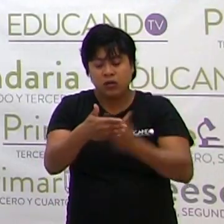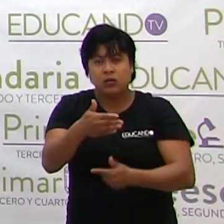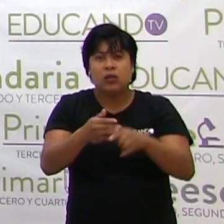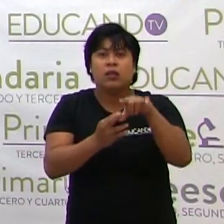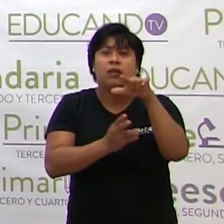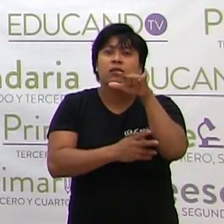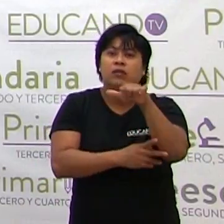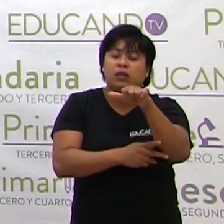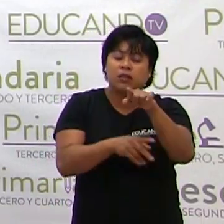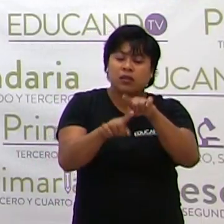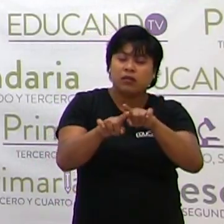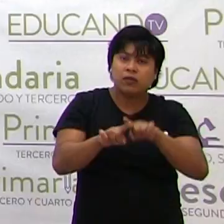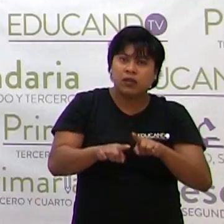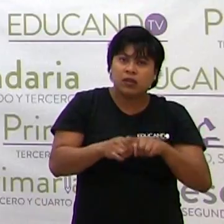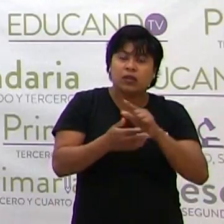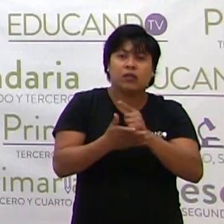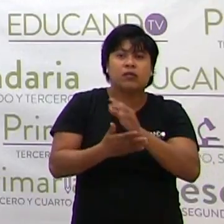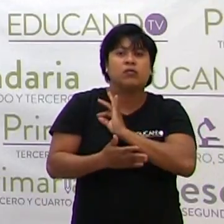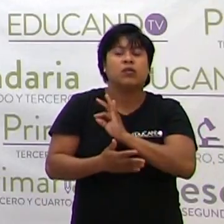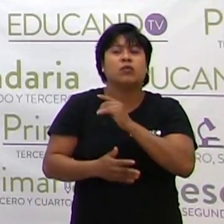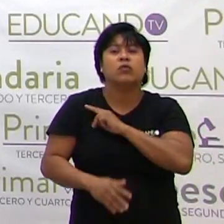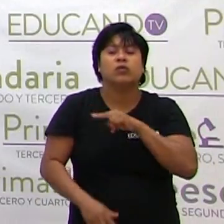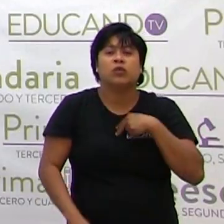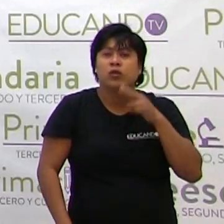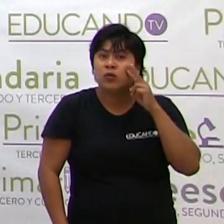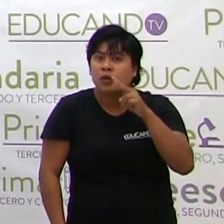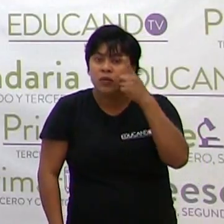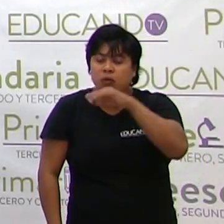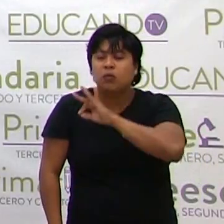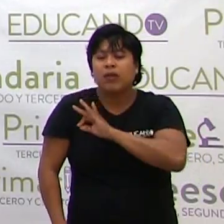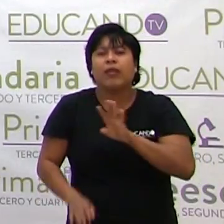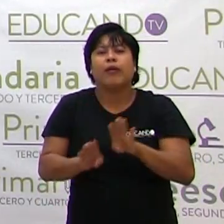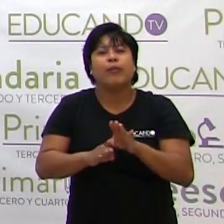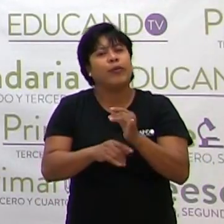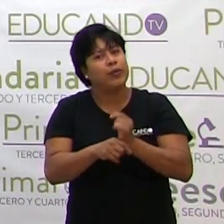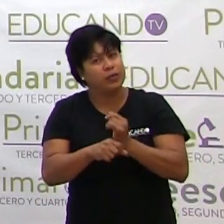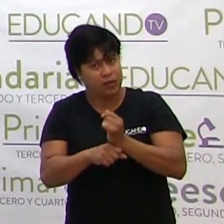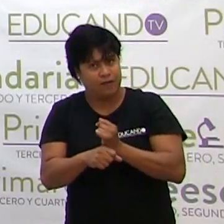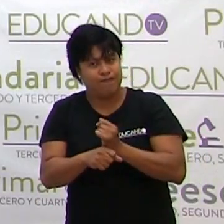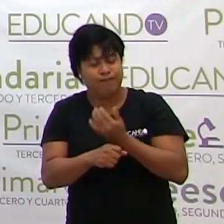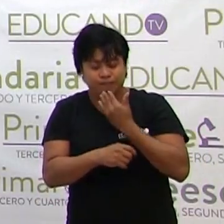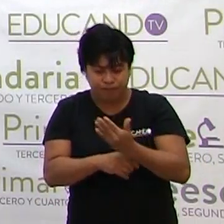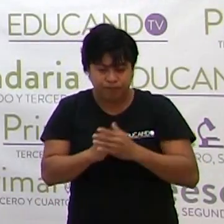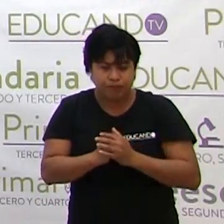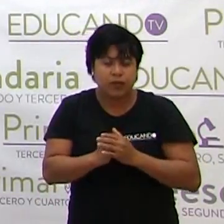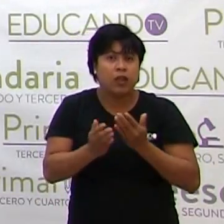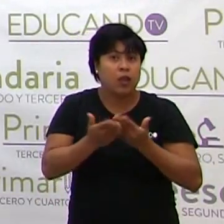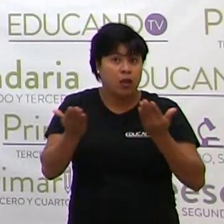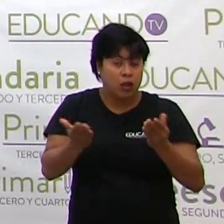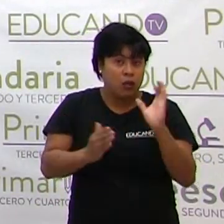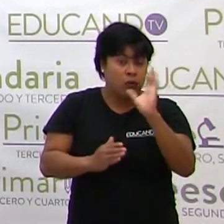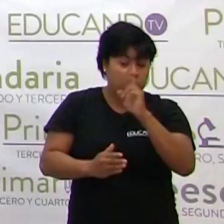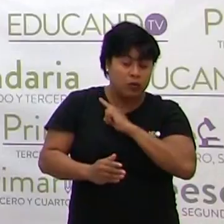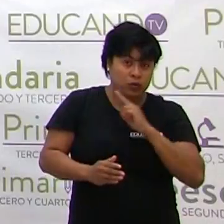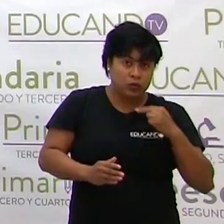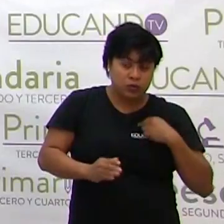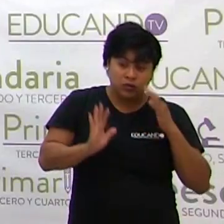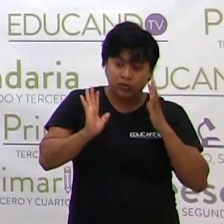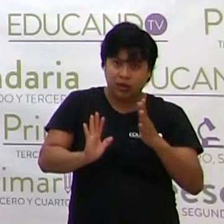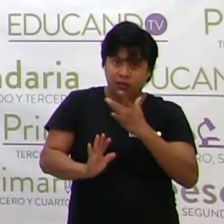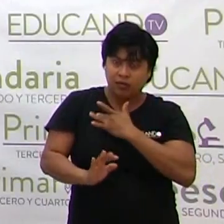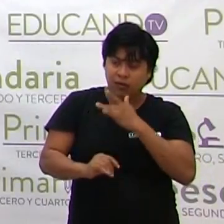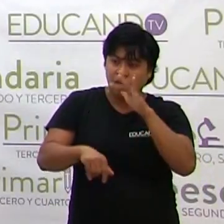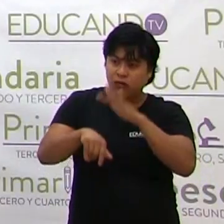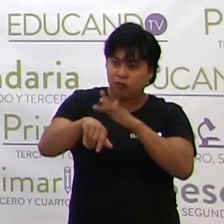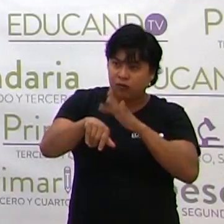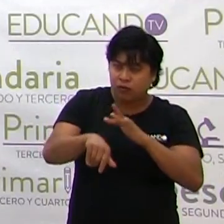17 tipos de libros que podemos encontrar para poder investigar. Ahora bien, cuando nosotros ya tenemos y